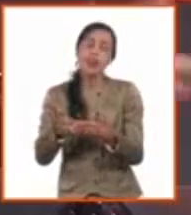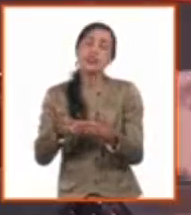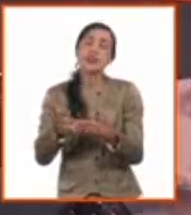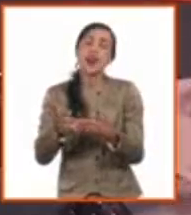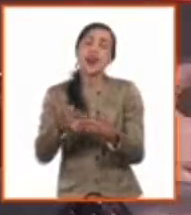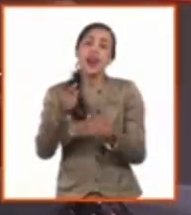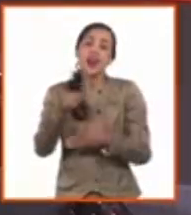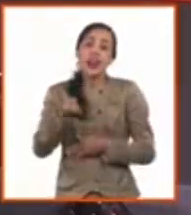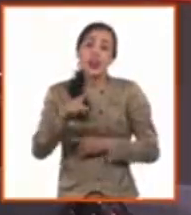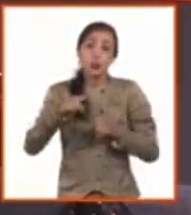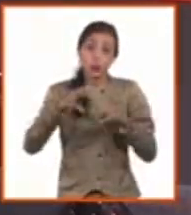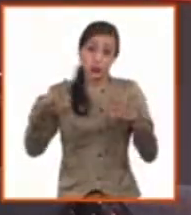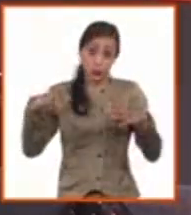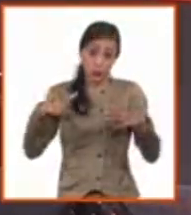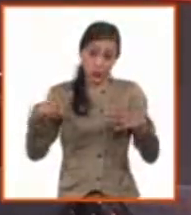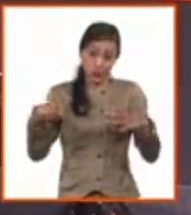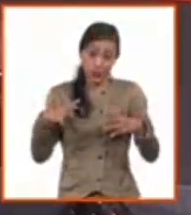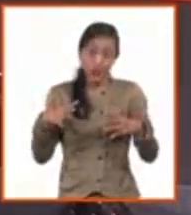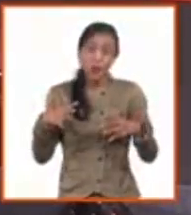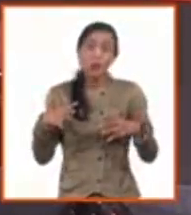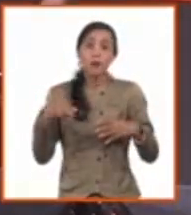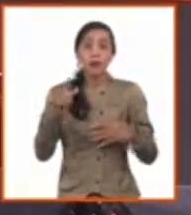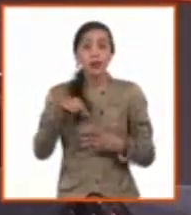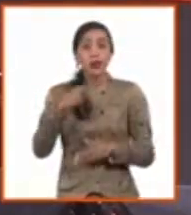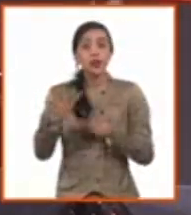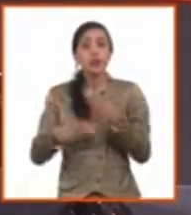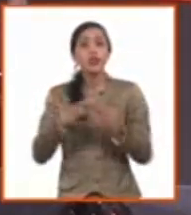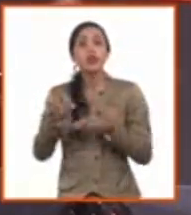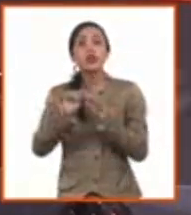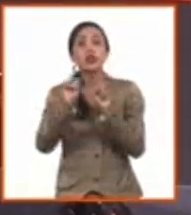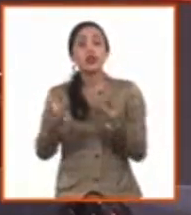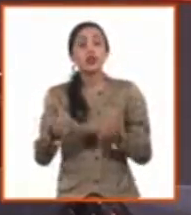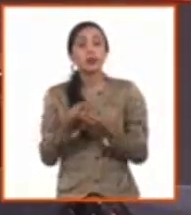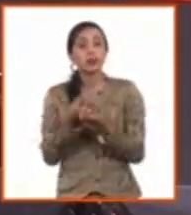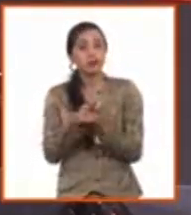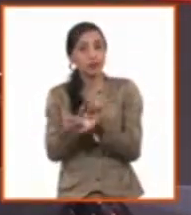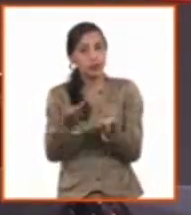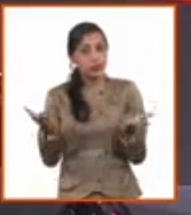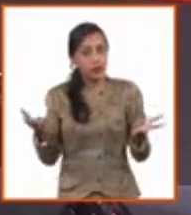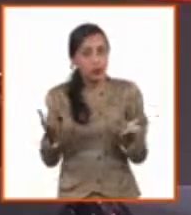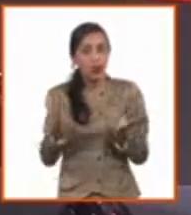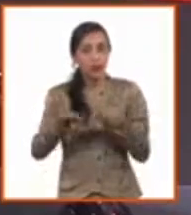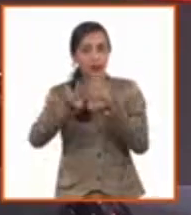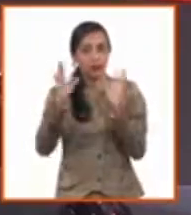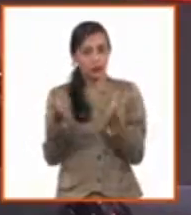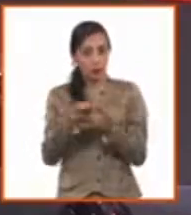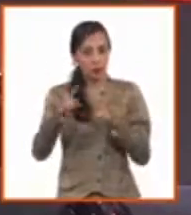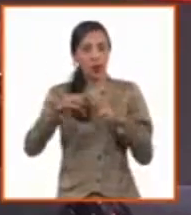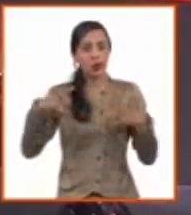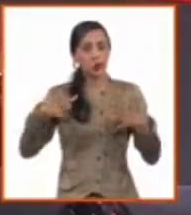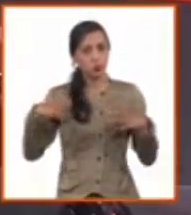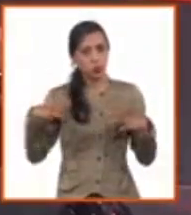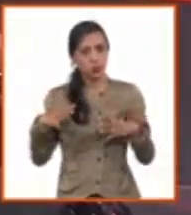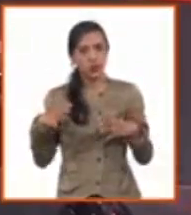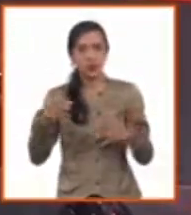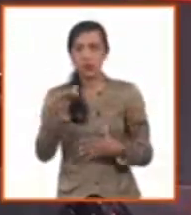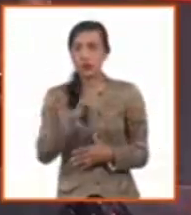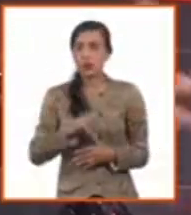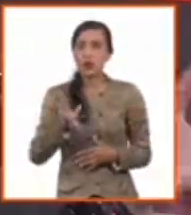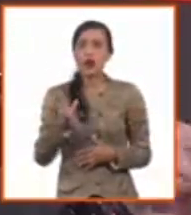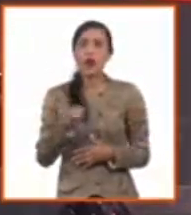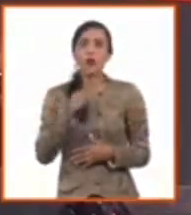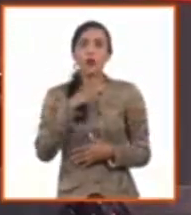el sector turístico ellos han desarrollado un sistema de distribución global para el sector turístico que